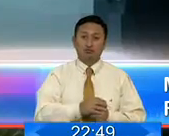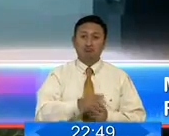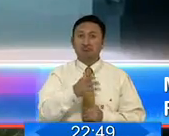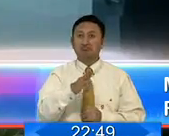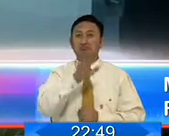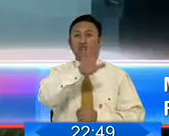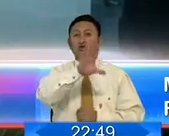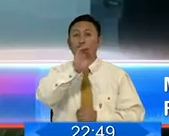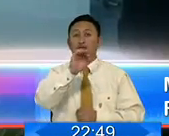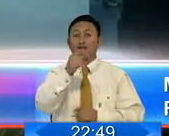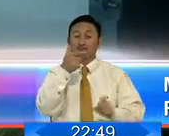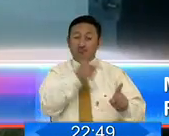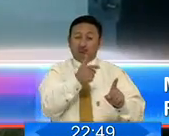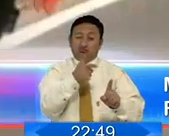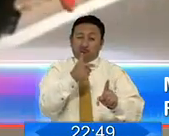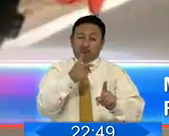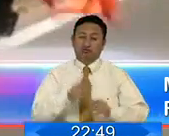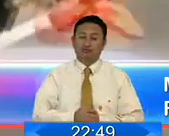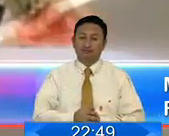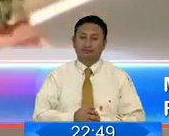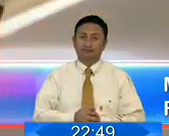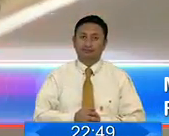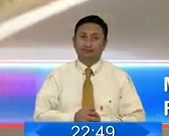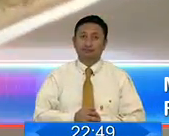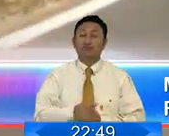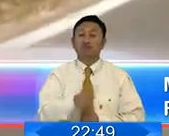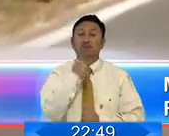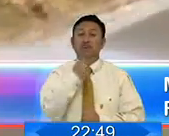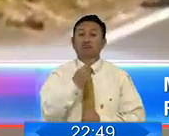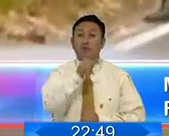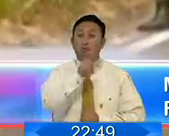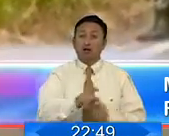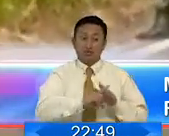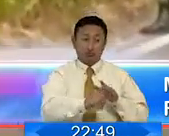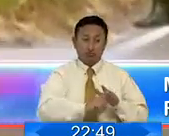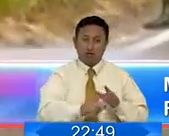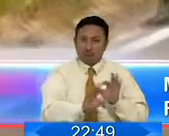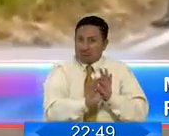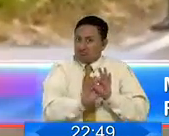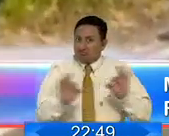menos 50 veces al vehículo. No se ha informado de la fuga de ninguno de los detenidos.